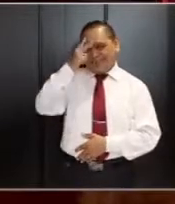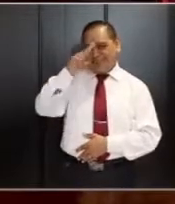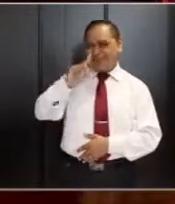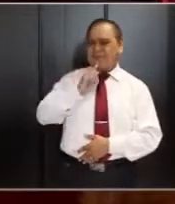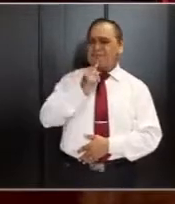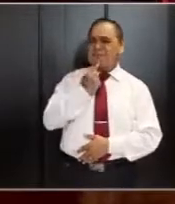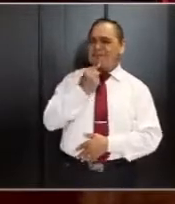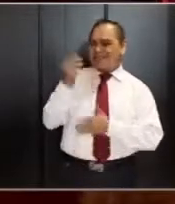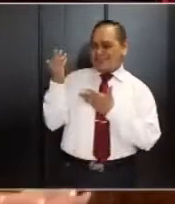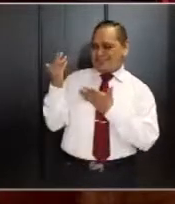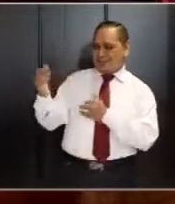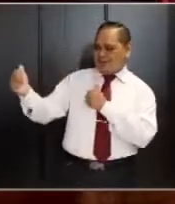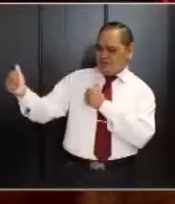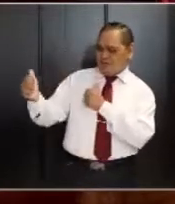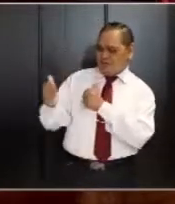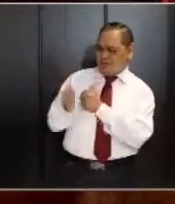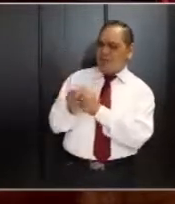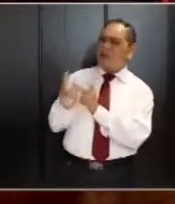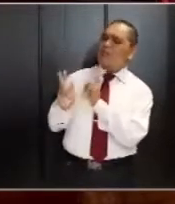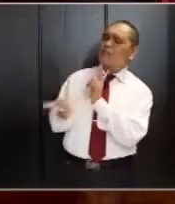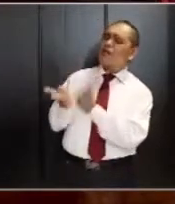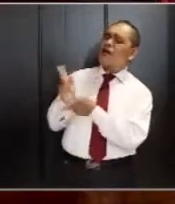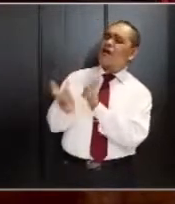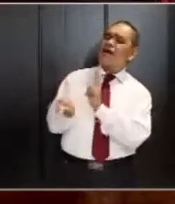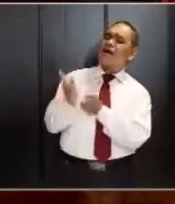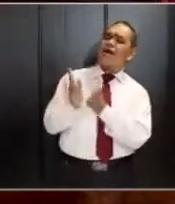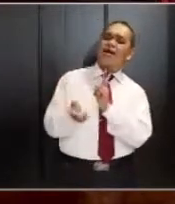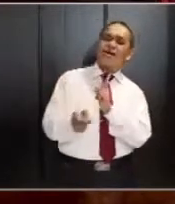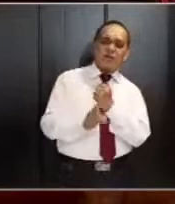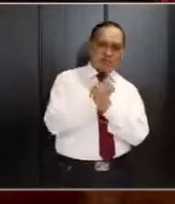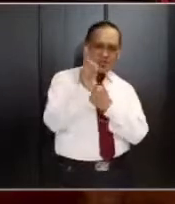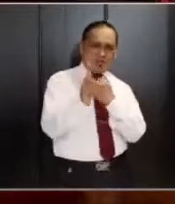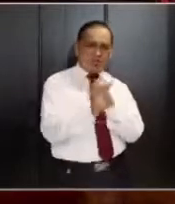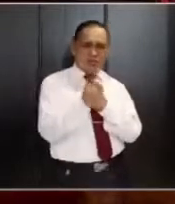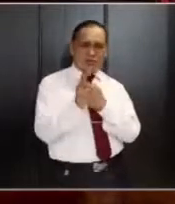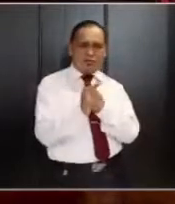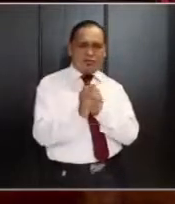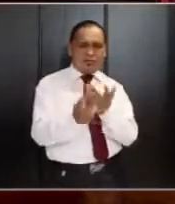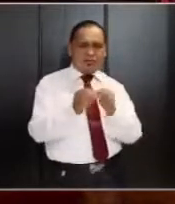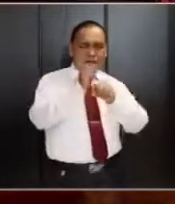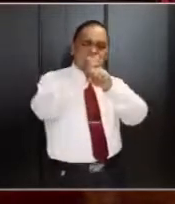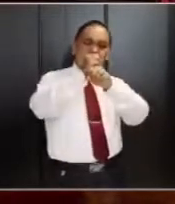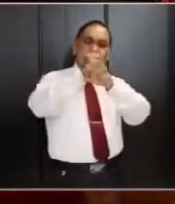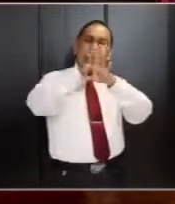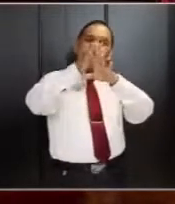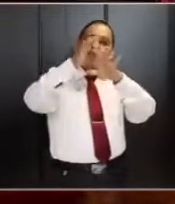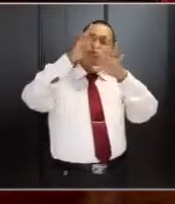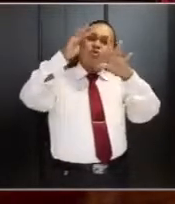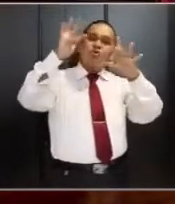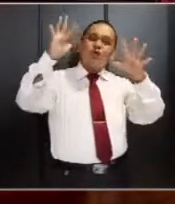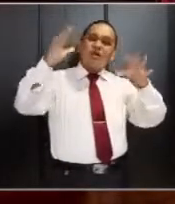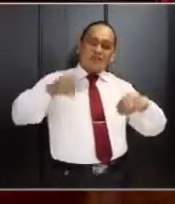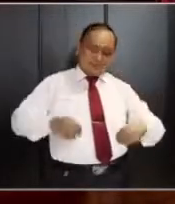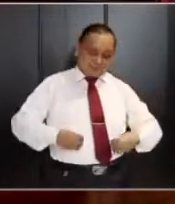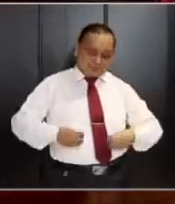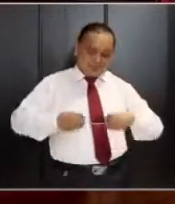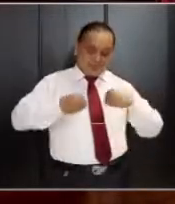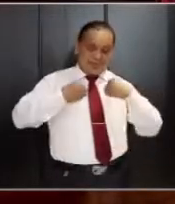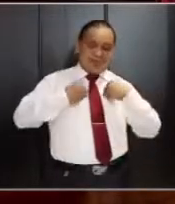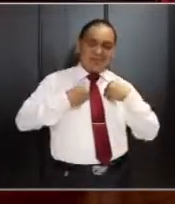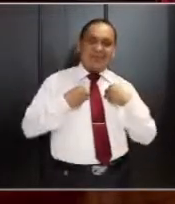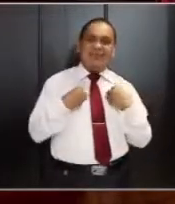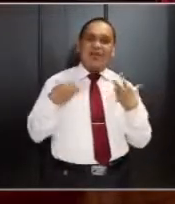contigo, por ejemplo, no vamos a hablar de problemas, vamos a hablar de sueños, de lo que él vive. Fue